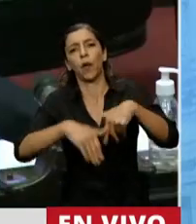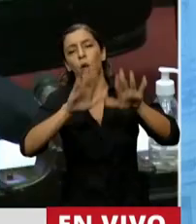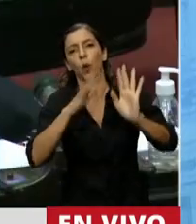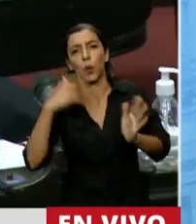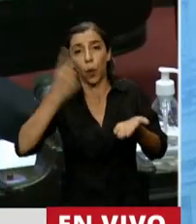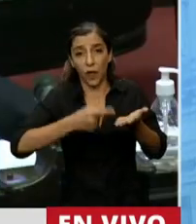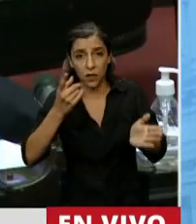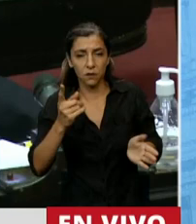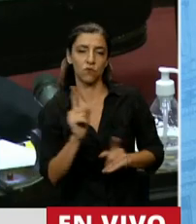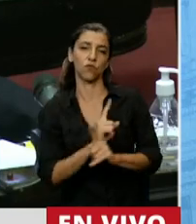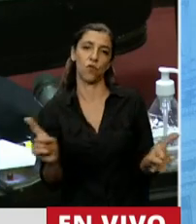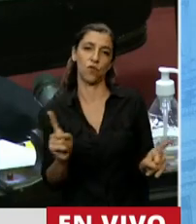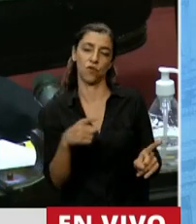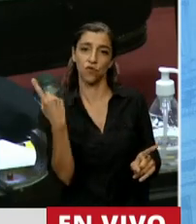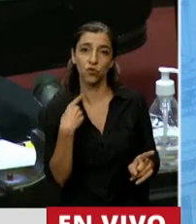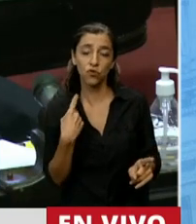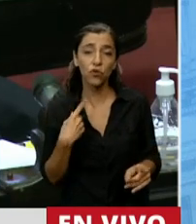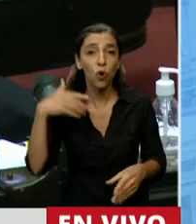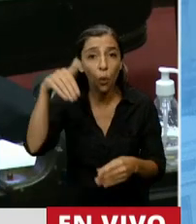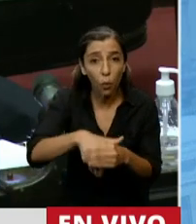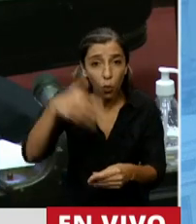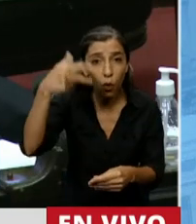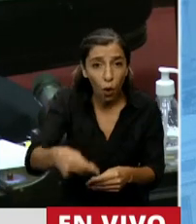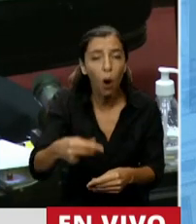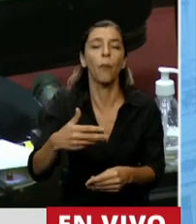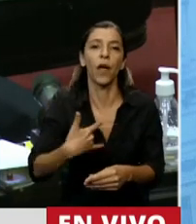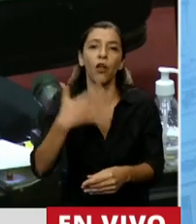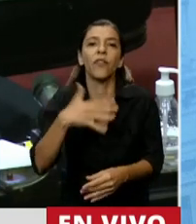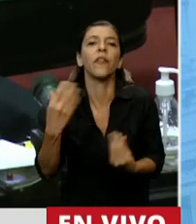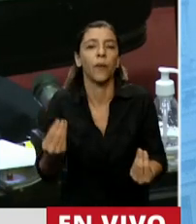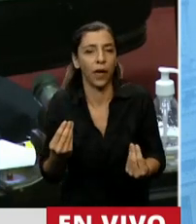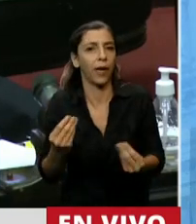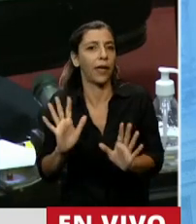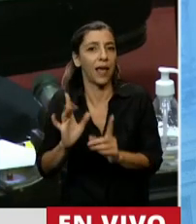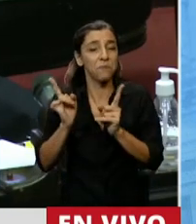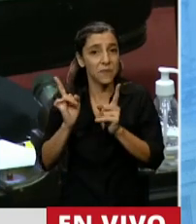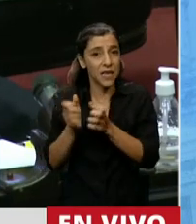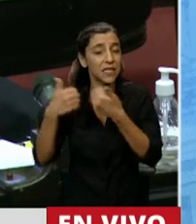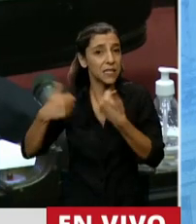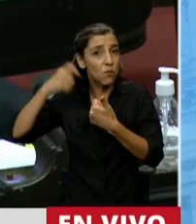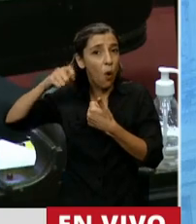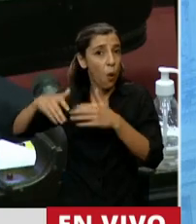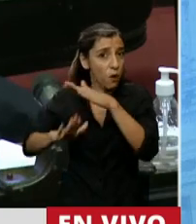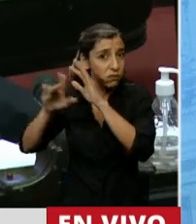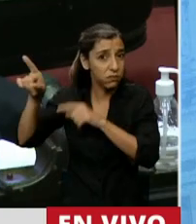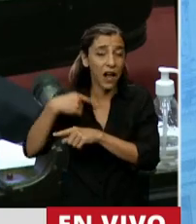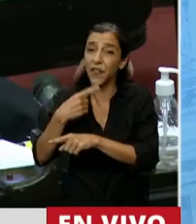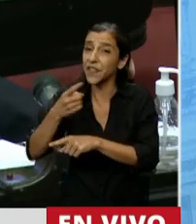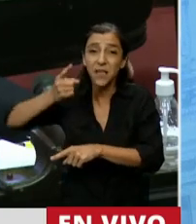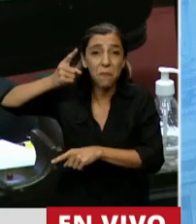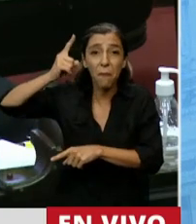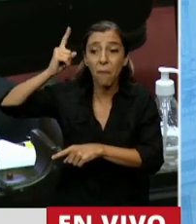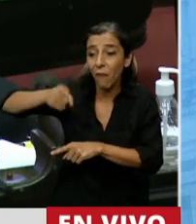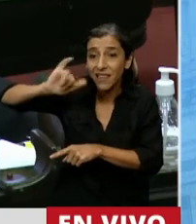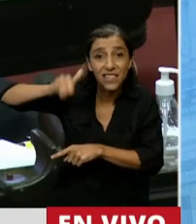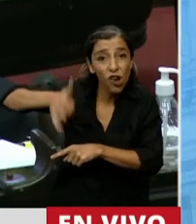esta ley, veamos que no vamos a estar cumpliendo con ese mandato de la Corte Suprema de que tiene que existir una fórmula jubilatoria. ¿Por